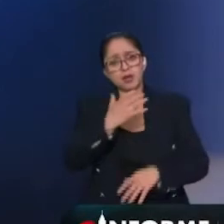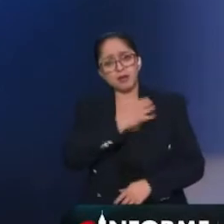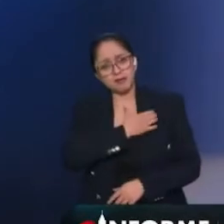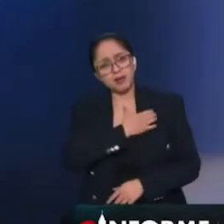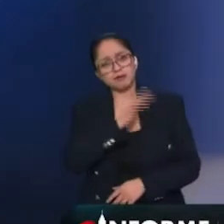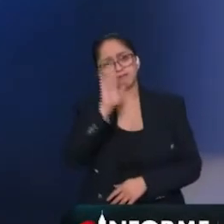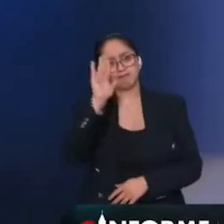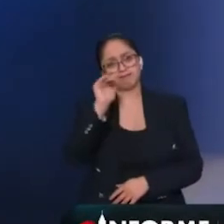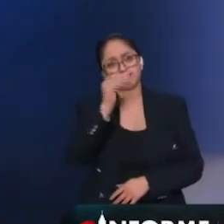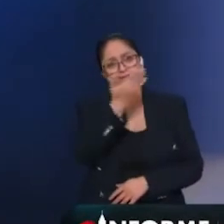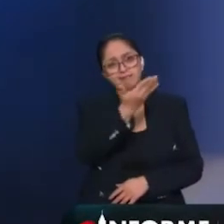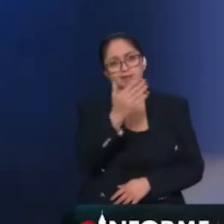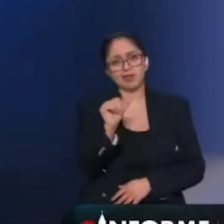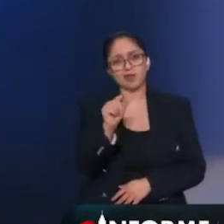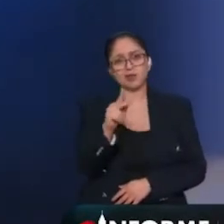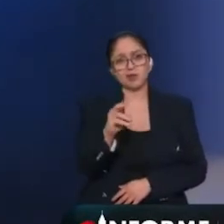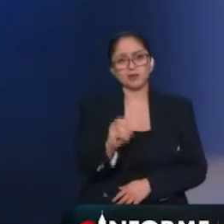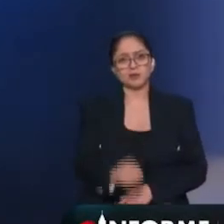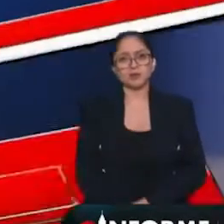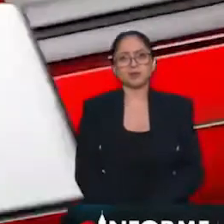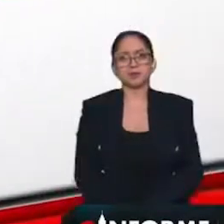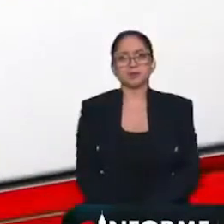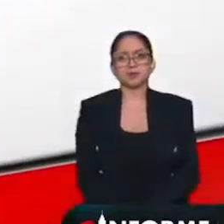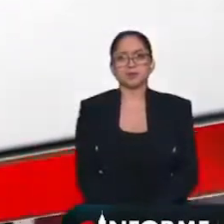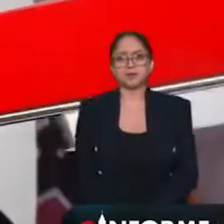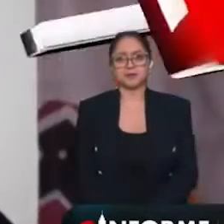sentidamente de Antonio Helguera.